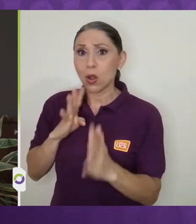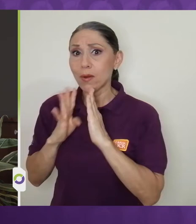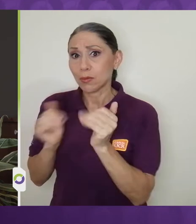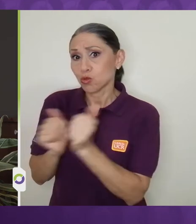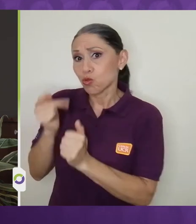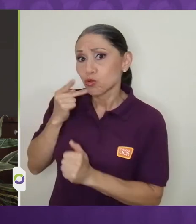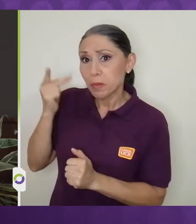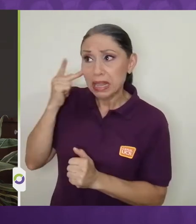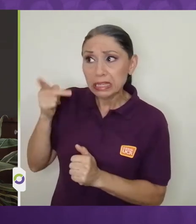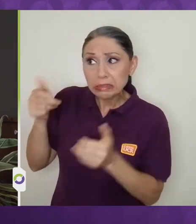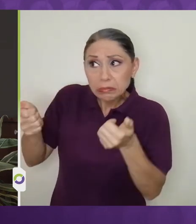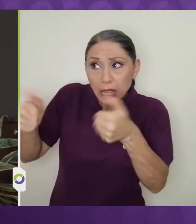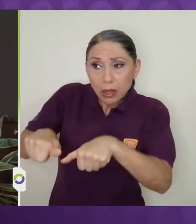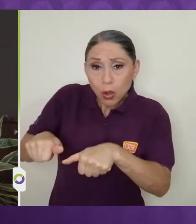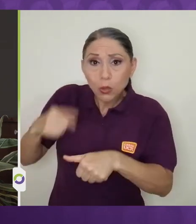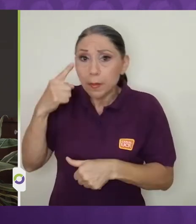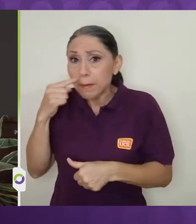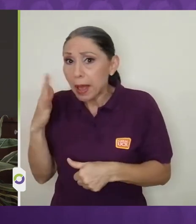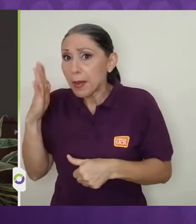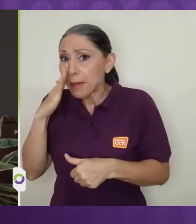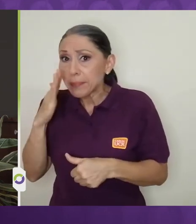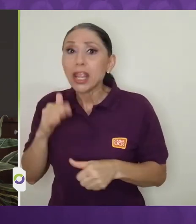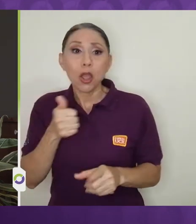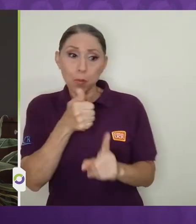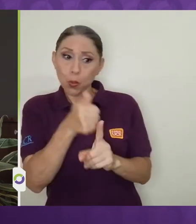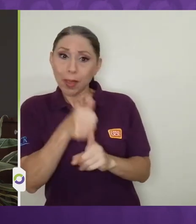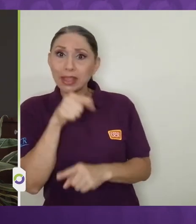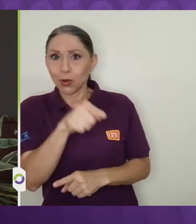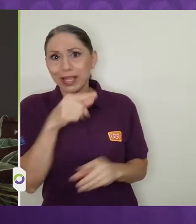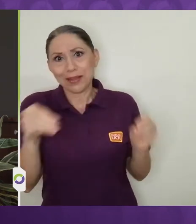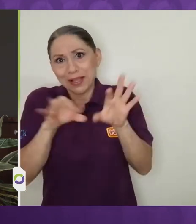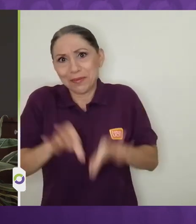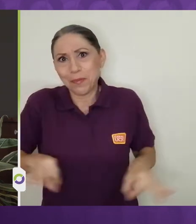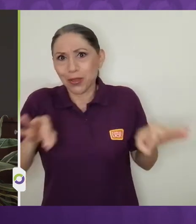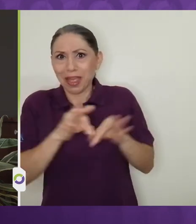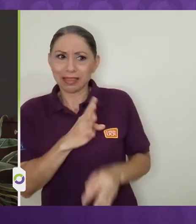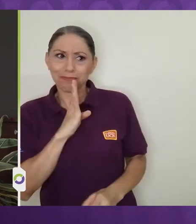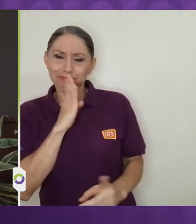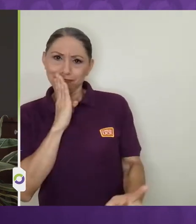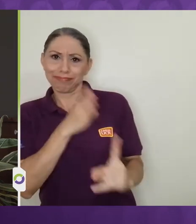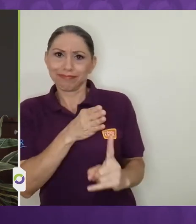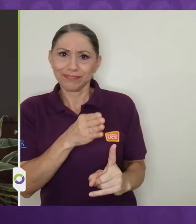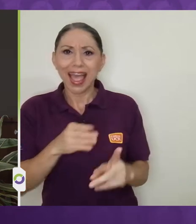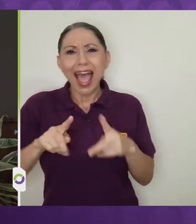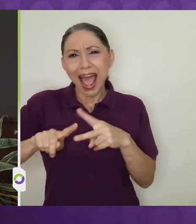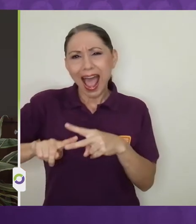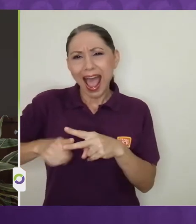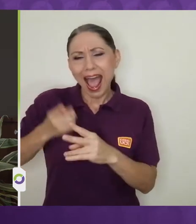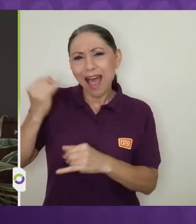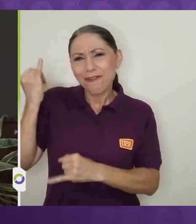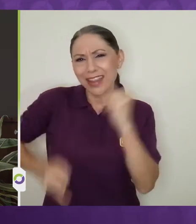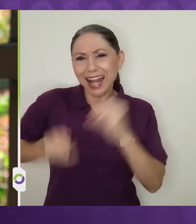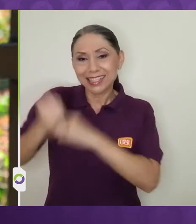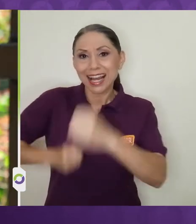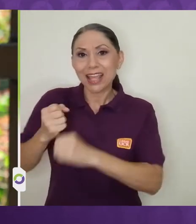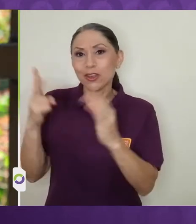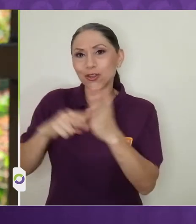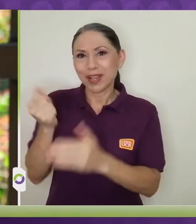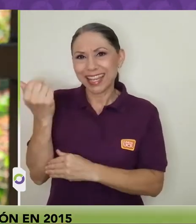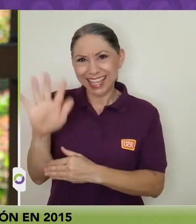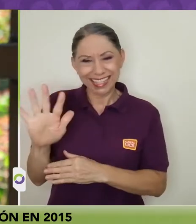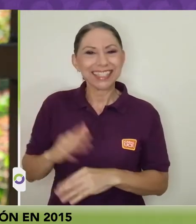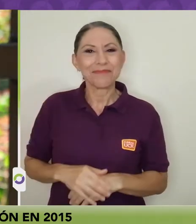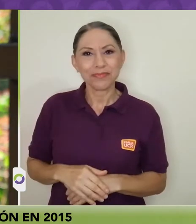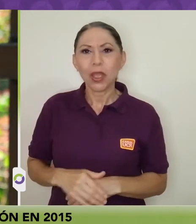primero con los padres, si estaban de acuerdo, con papá, con la mamá y con ella propiamente, lo más importante, a finales del 2015. Un